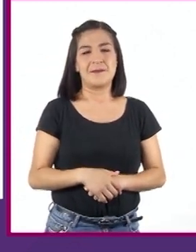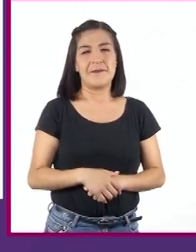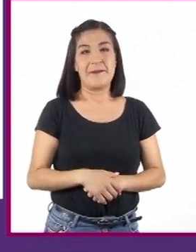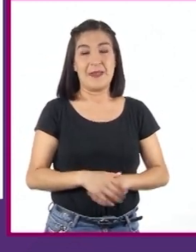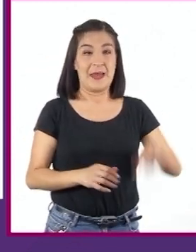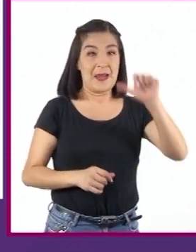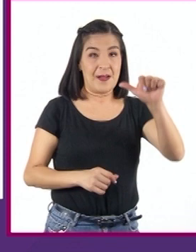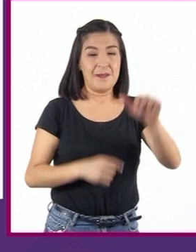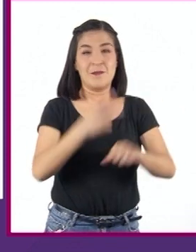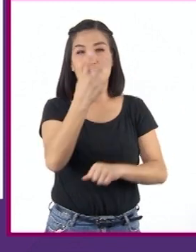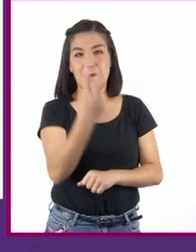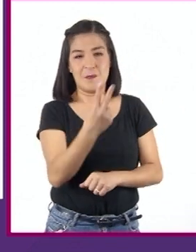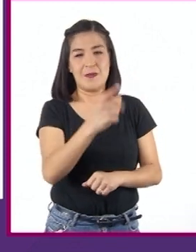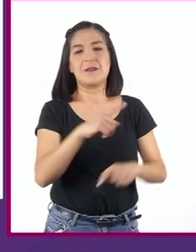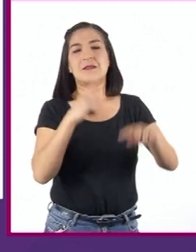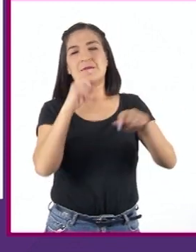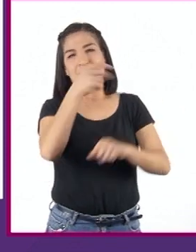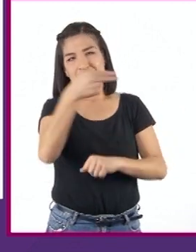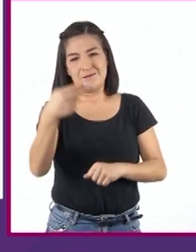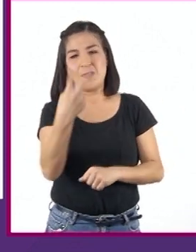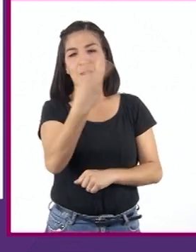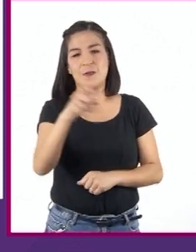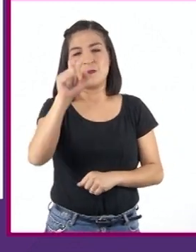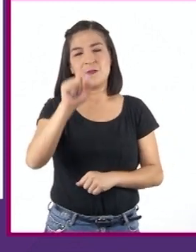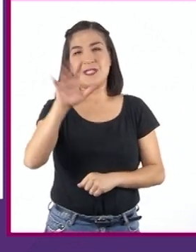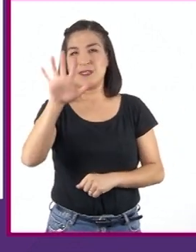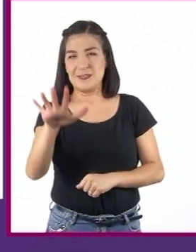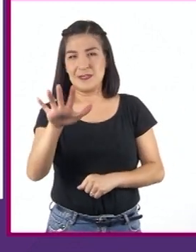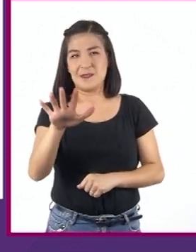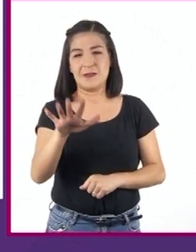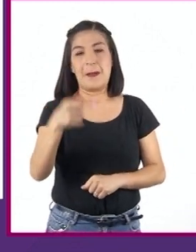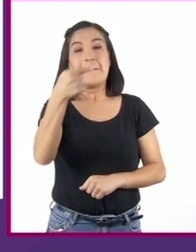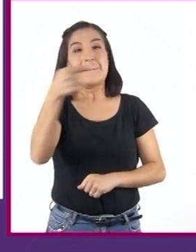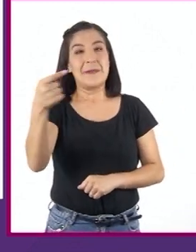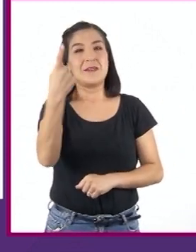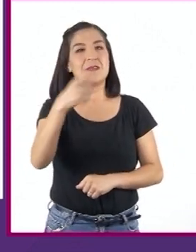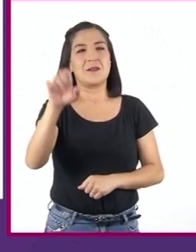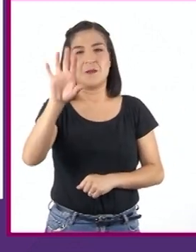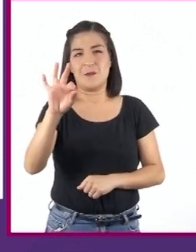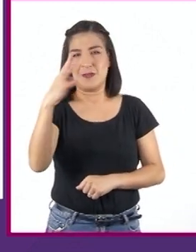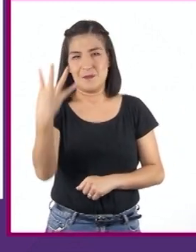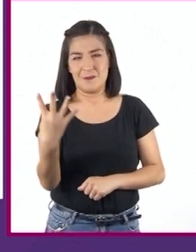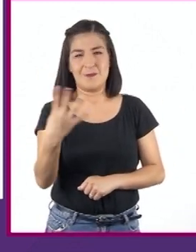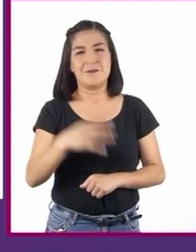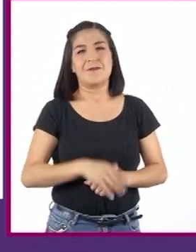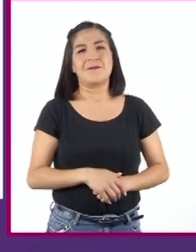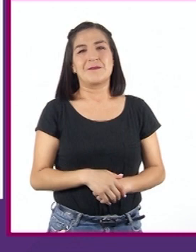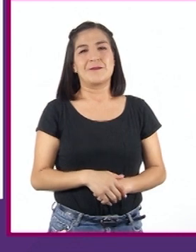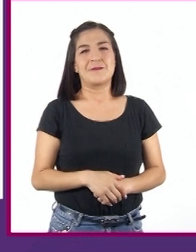A cuadrada es igual a 225 menos 144.